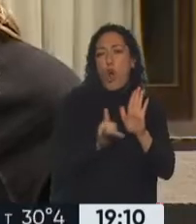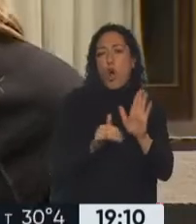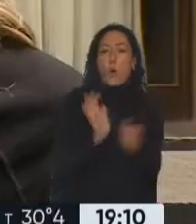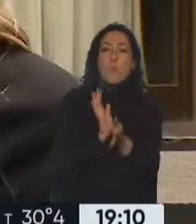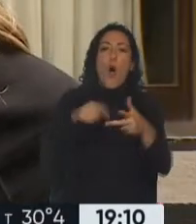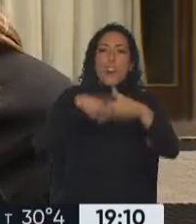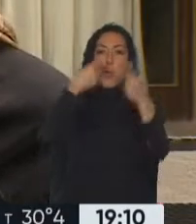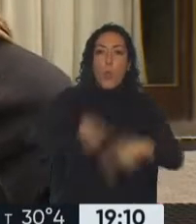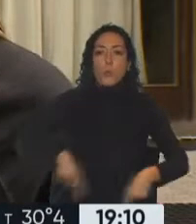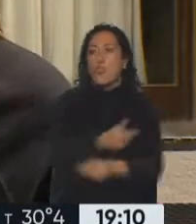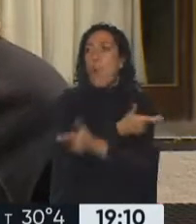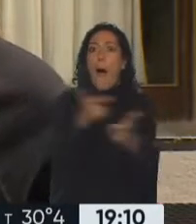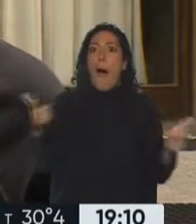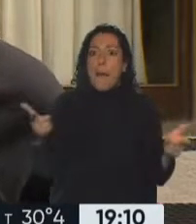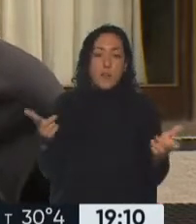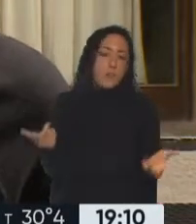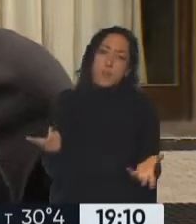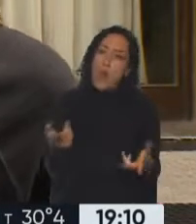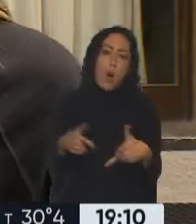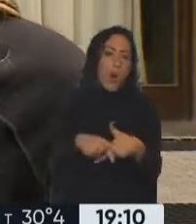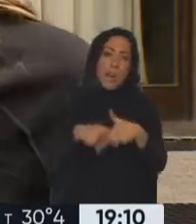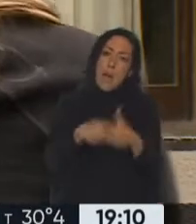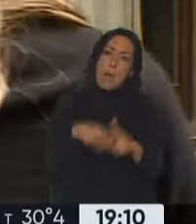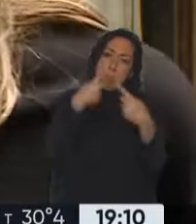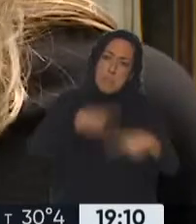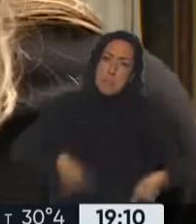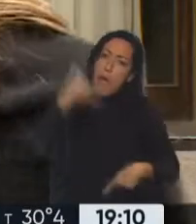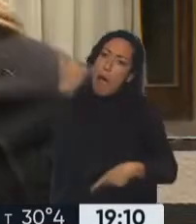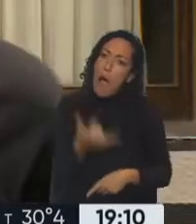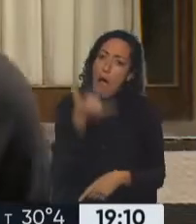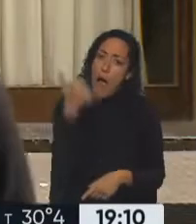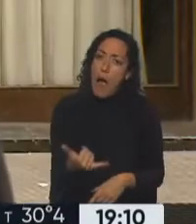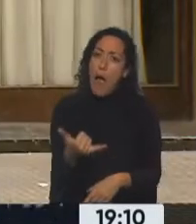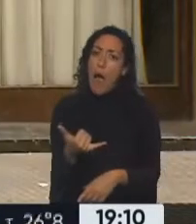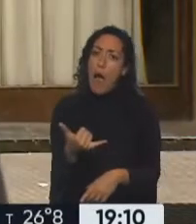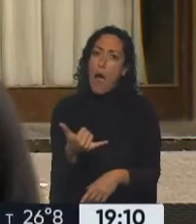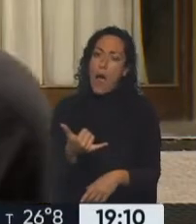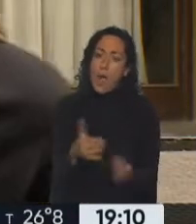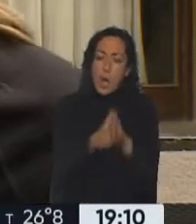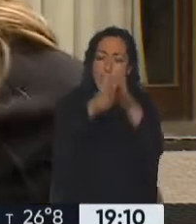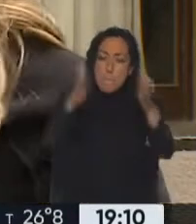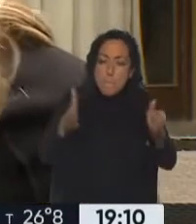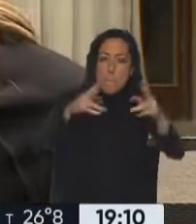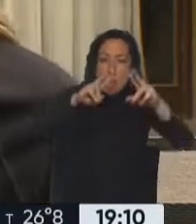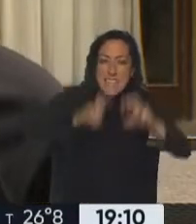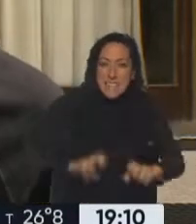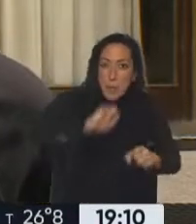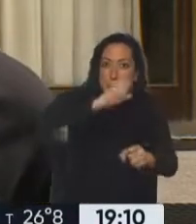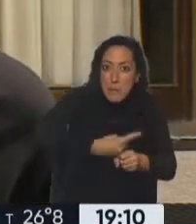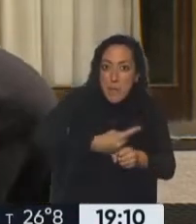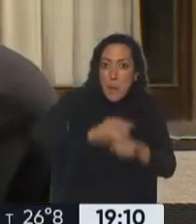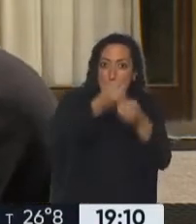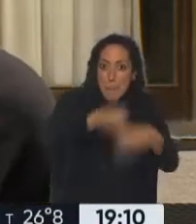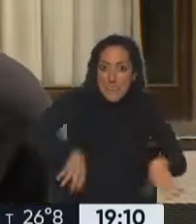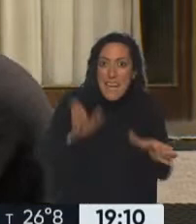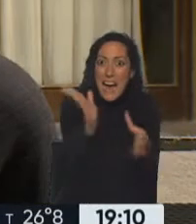tendrían que haber estado todos los recursos desde el primer momento y siempre lo dijimos, se perdieron los primeros momentos de la investigación, todo el tiempo que la causa